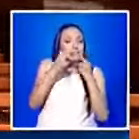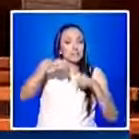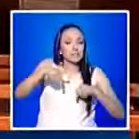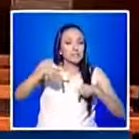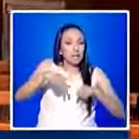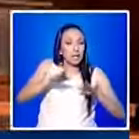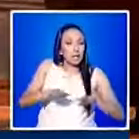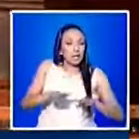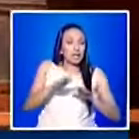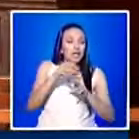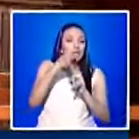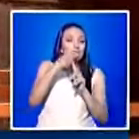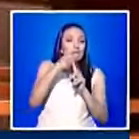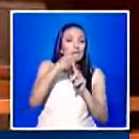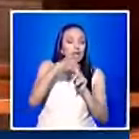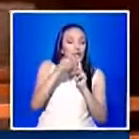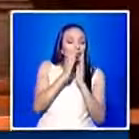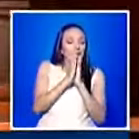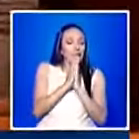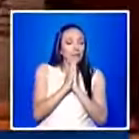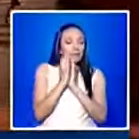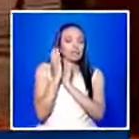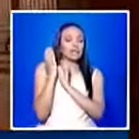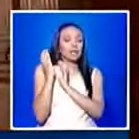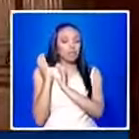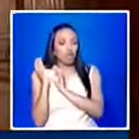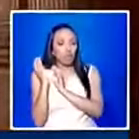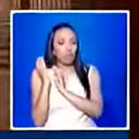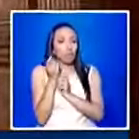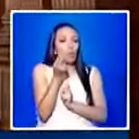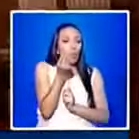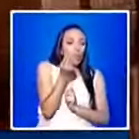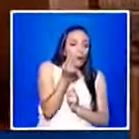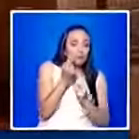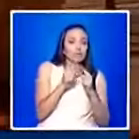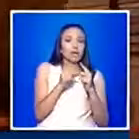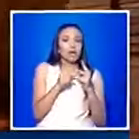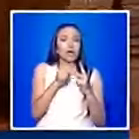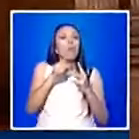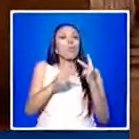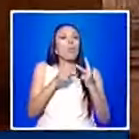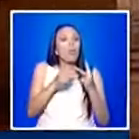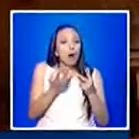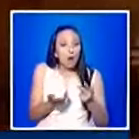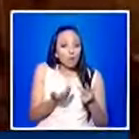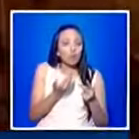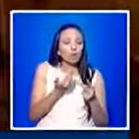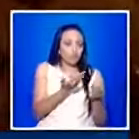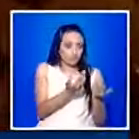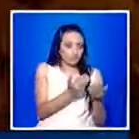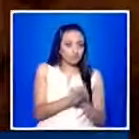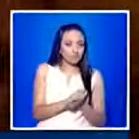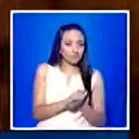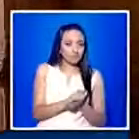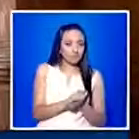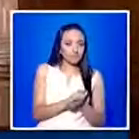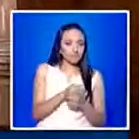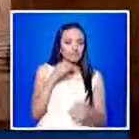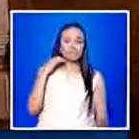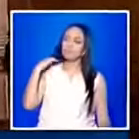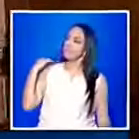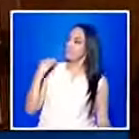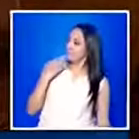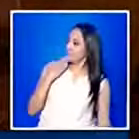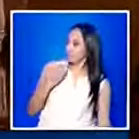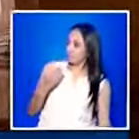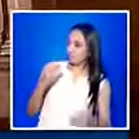aquí. ¿Desde cuándo y cuánto va a costar esto para que los vecinos y vecinas puedan asistir? Bueno, muchas gracias